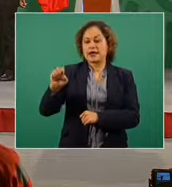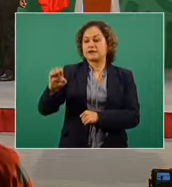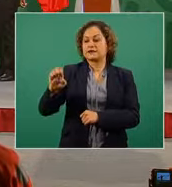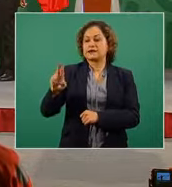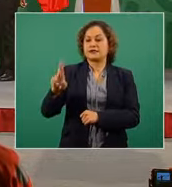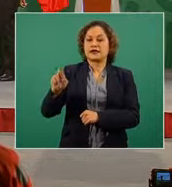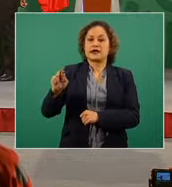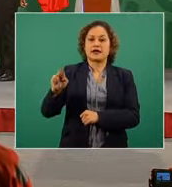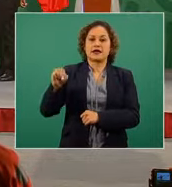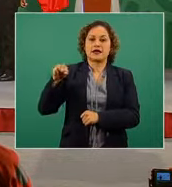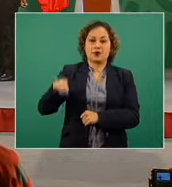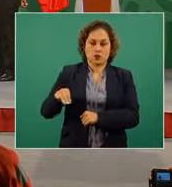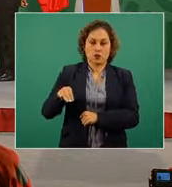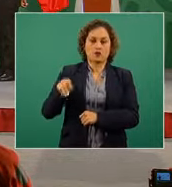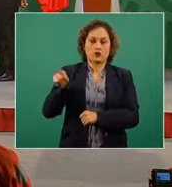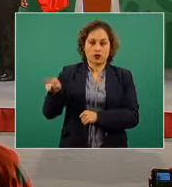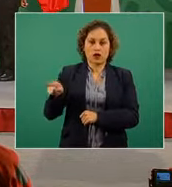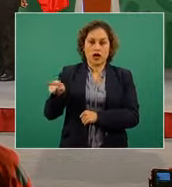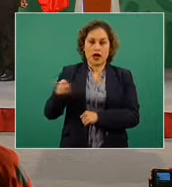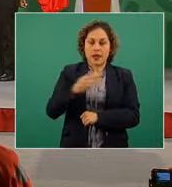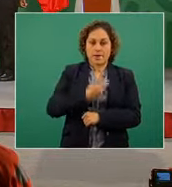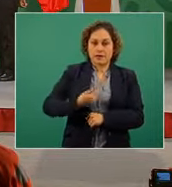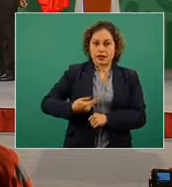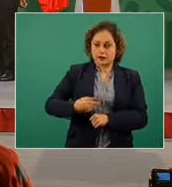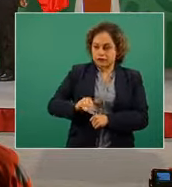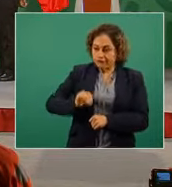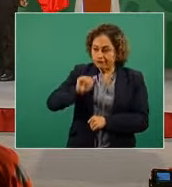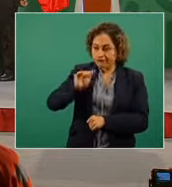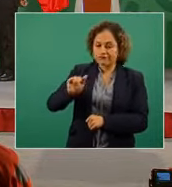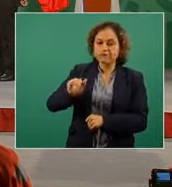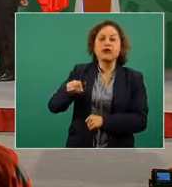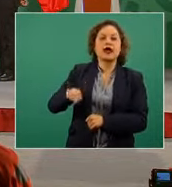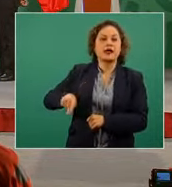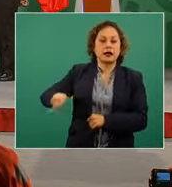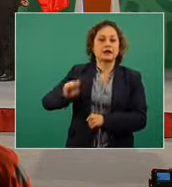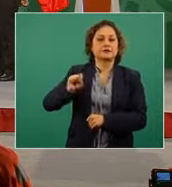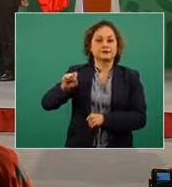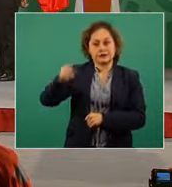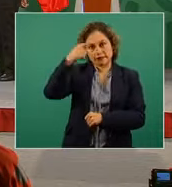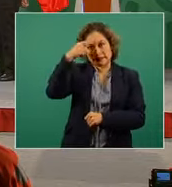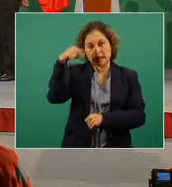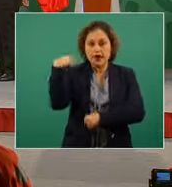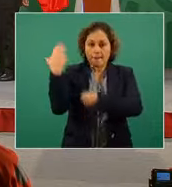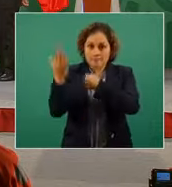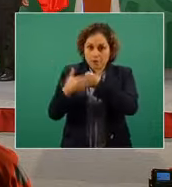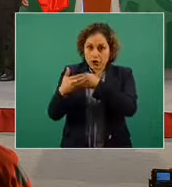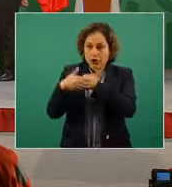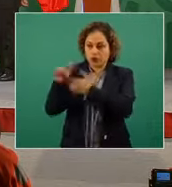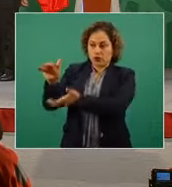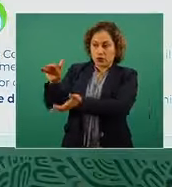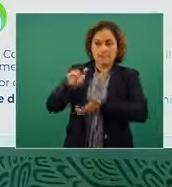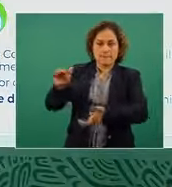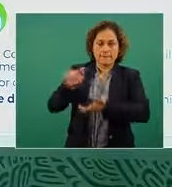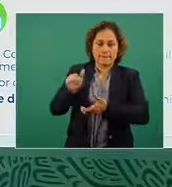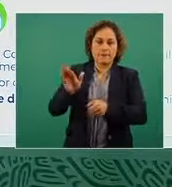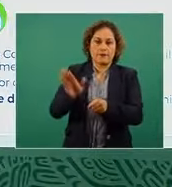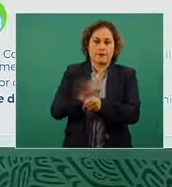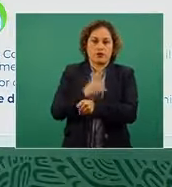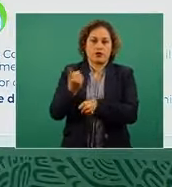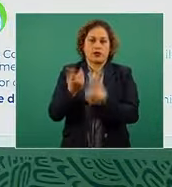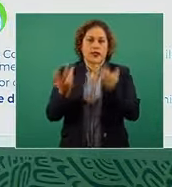siguiendo las instrucciones del presidente, para conseguir más dosis en el corto plazo, sobre todo ante lo que estábamos viviendo por la suspensión de